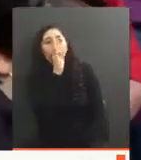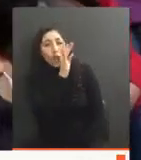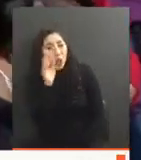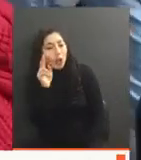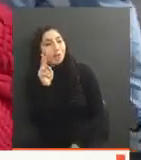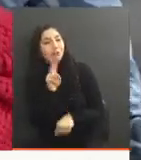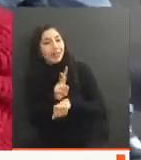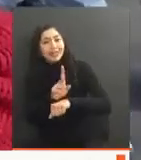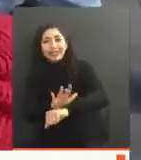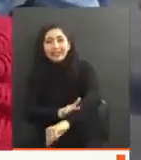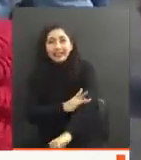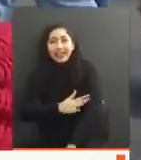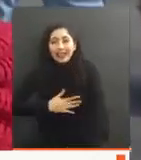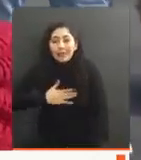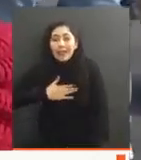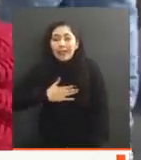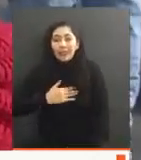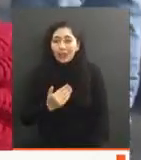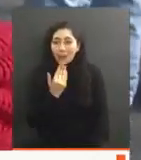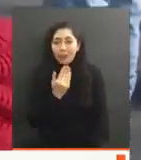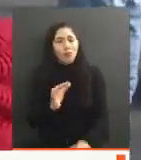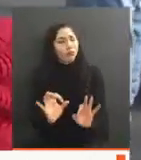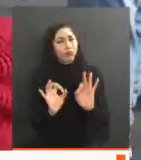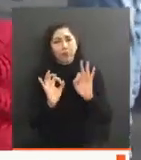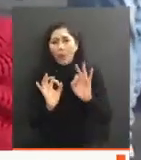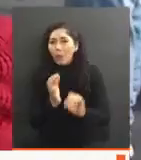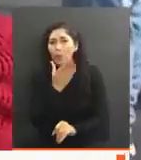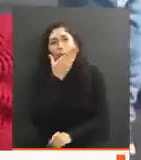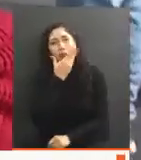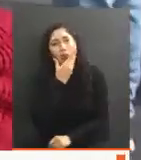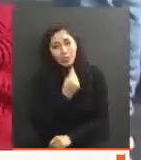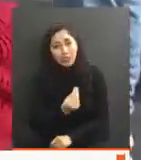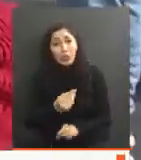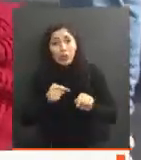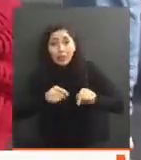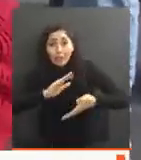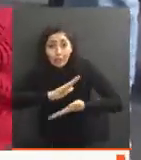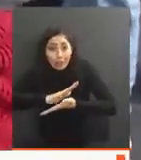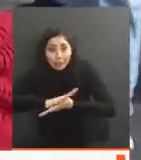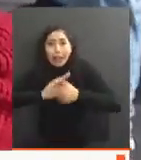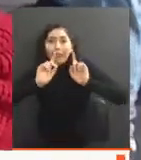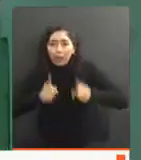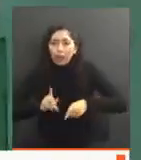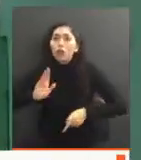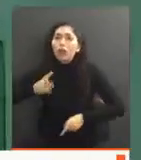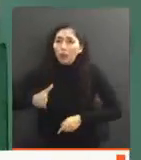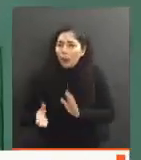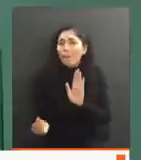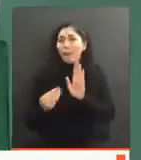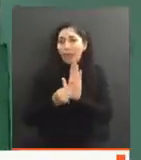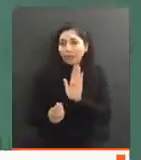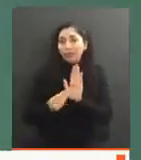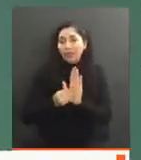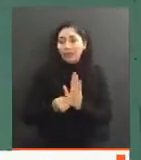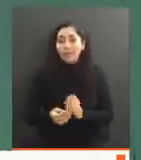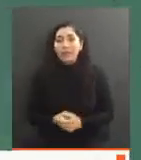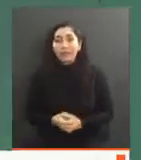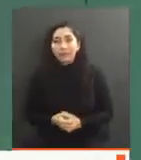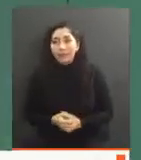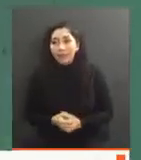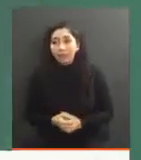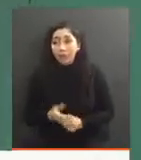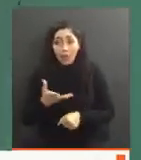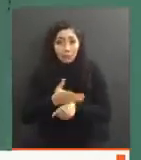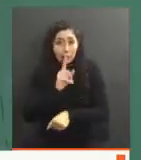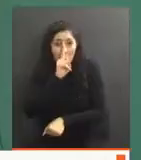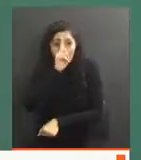sentimiento también. Excelente, muy bonito. Esto debiera perdurar y mejorar mucho más. Luego, y como era una tradición,